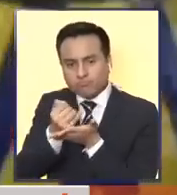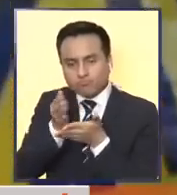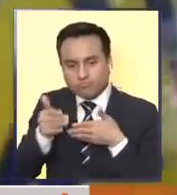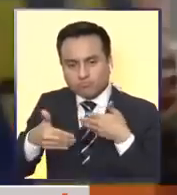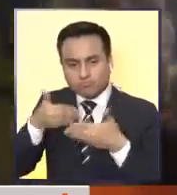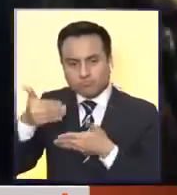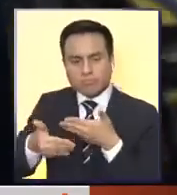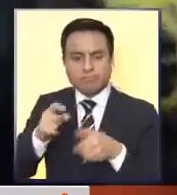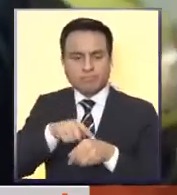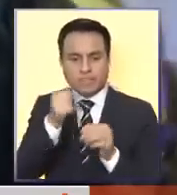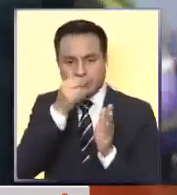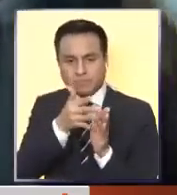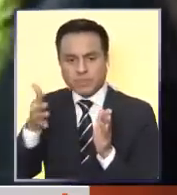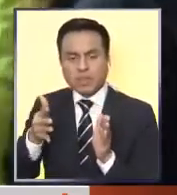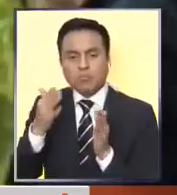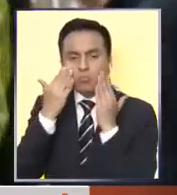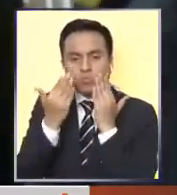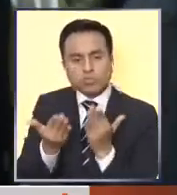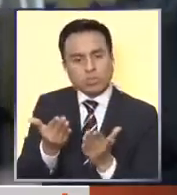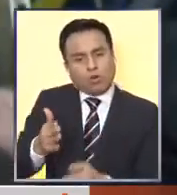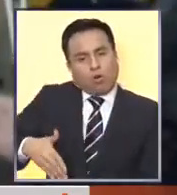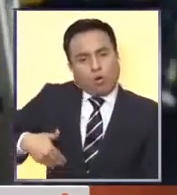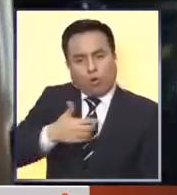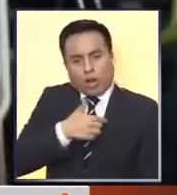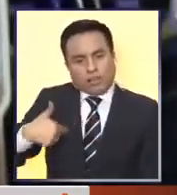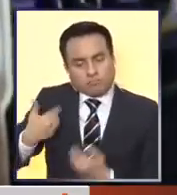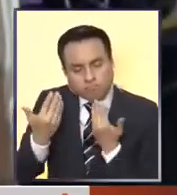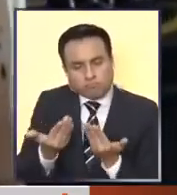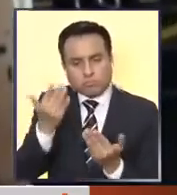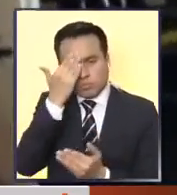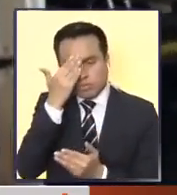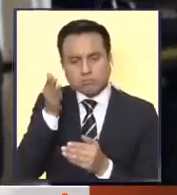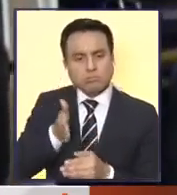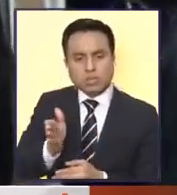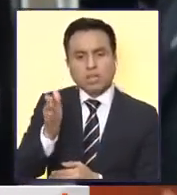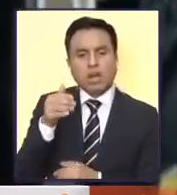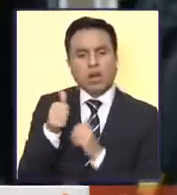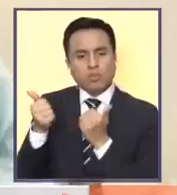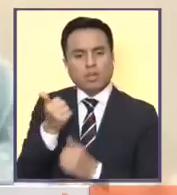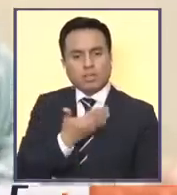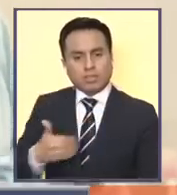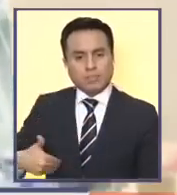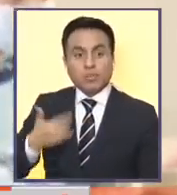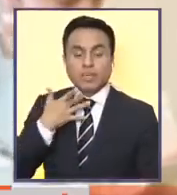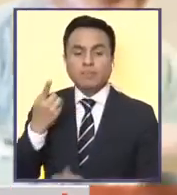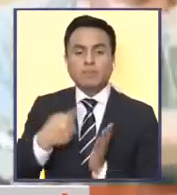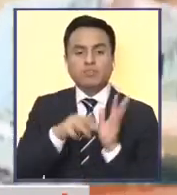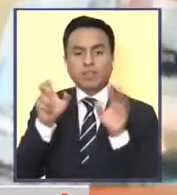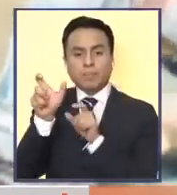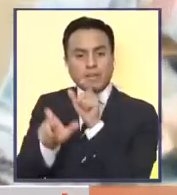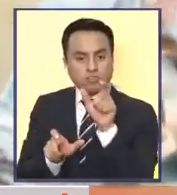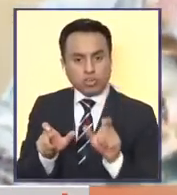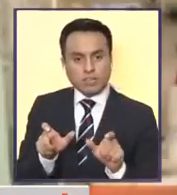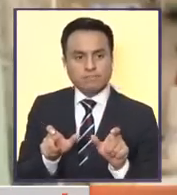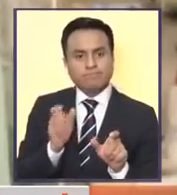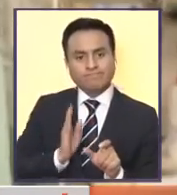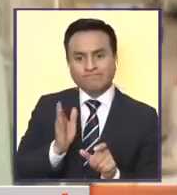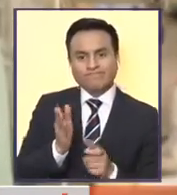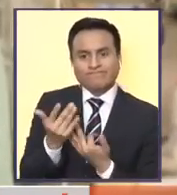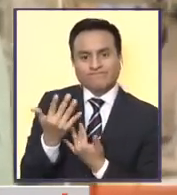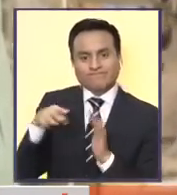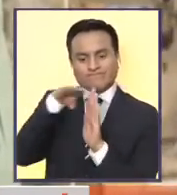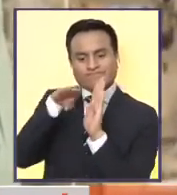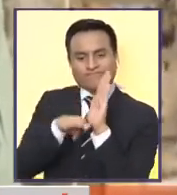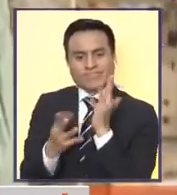la donación de órganos es una preocupación constante para las autoridades ya que más de 1.900 personas aún se encuentran